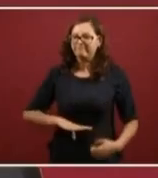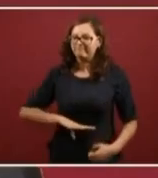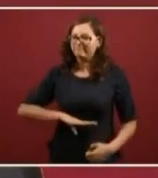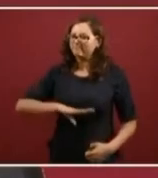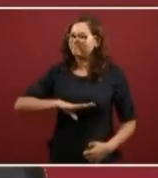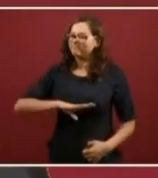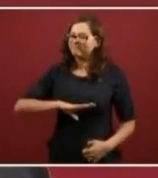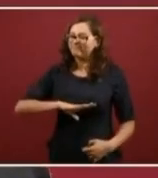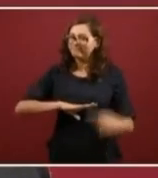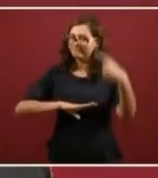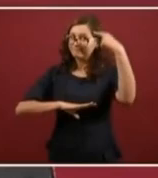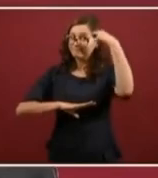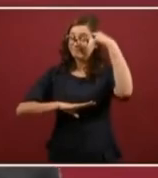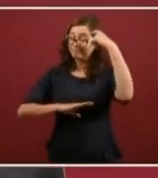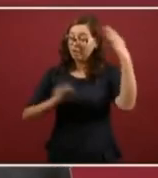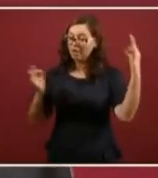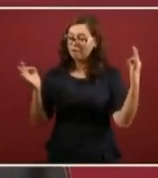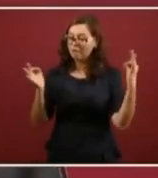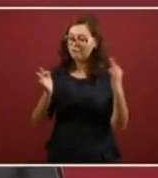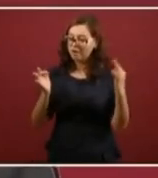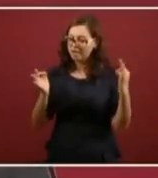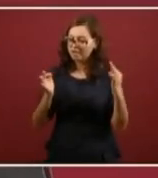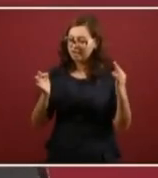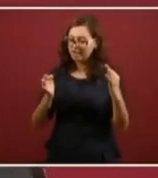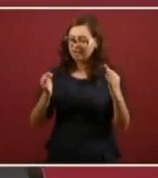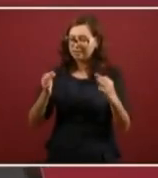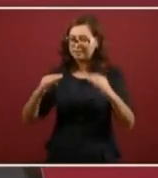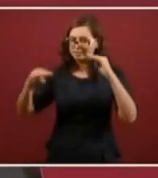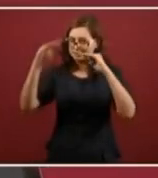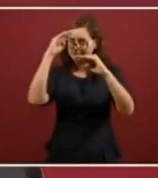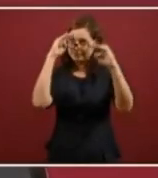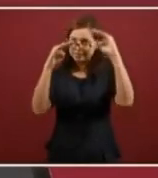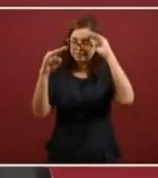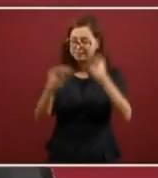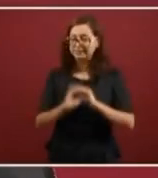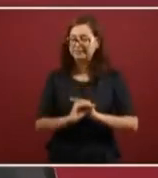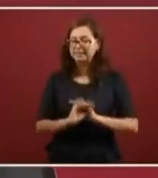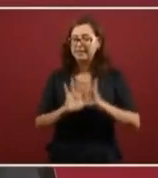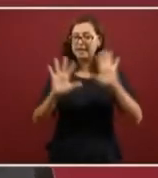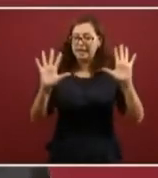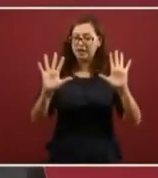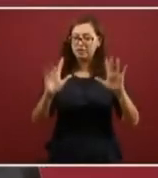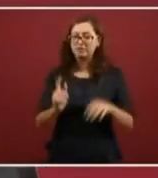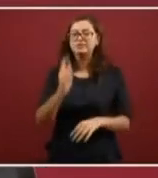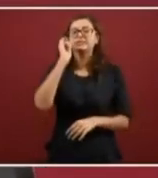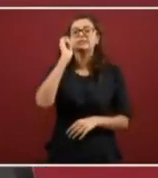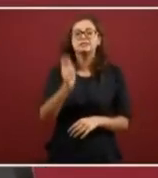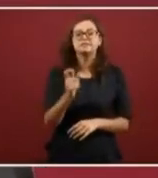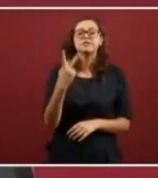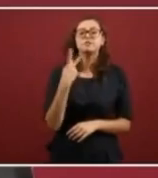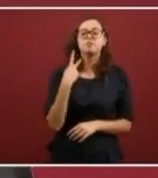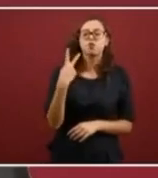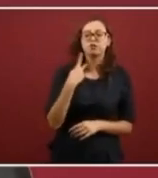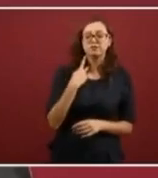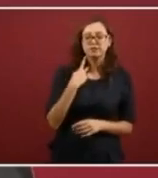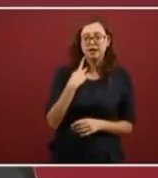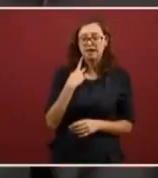La política es el equilibrio entre la pasión y la